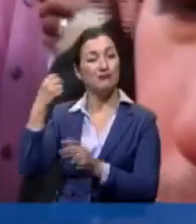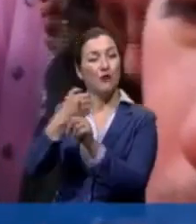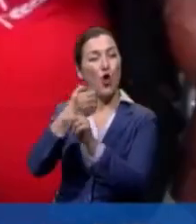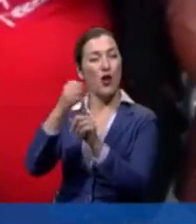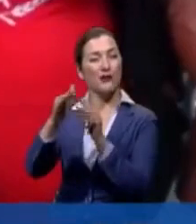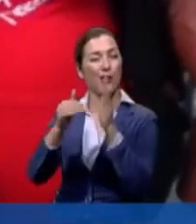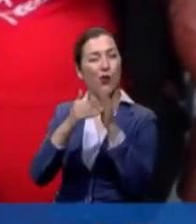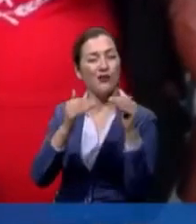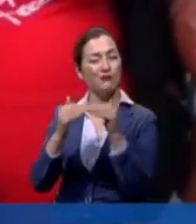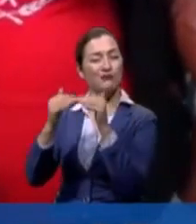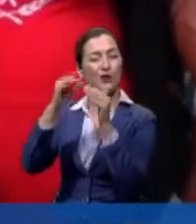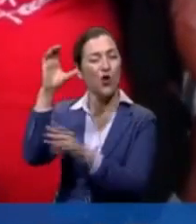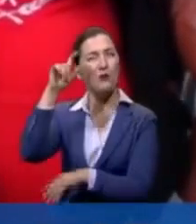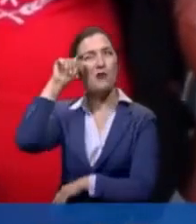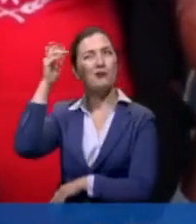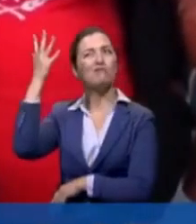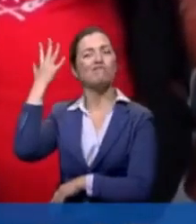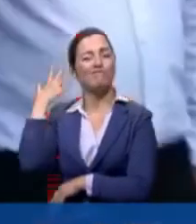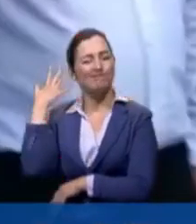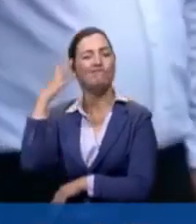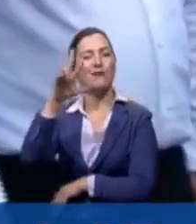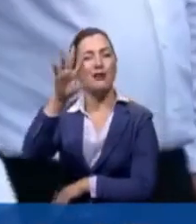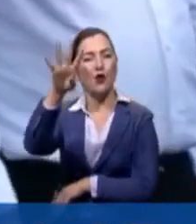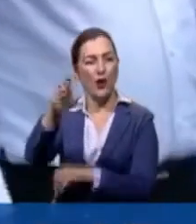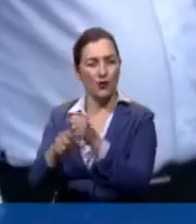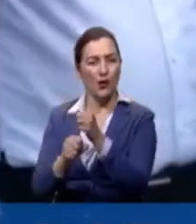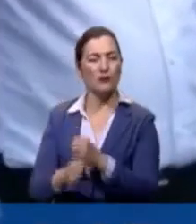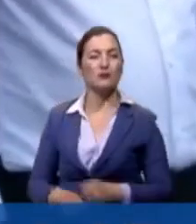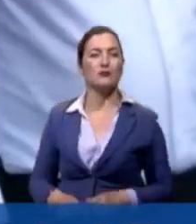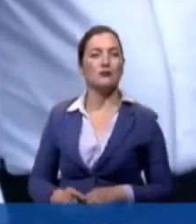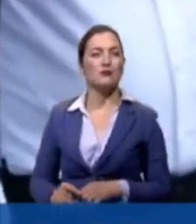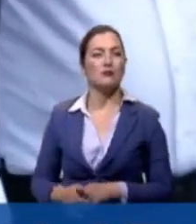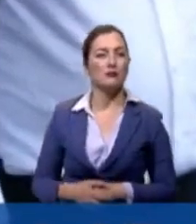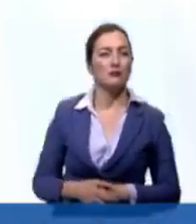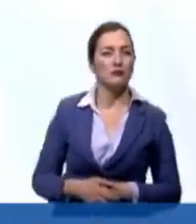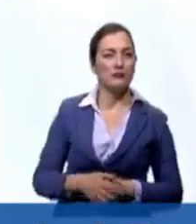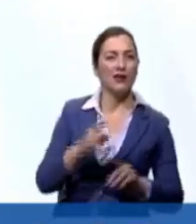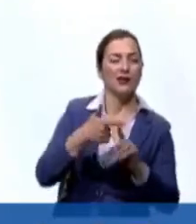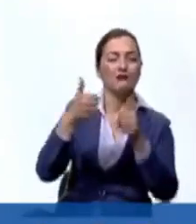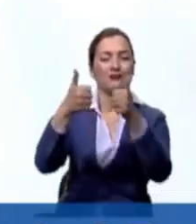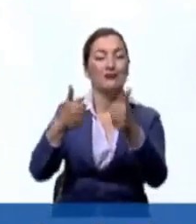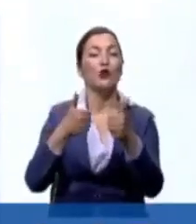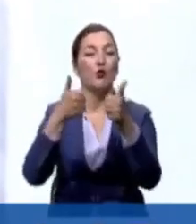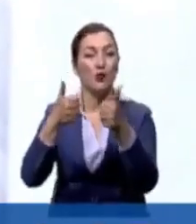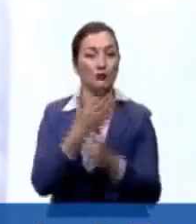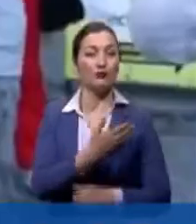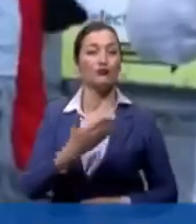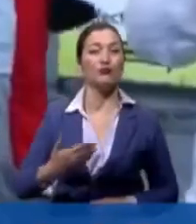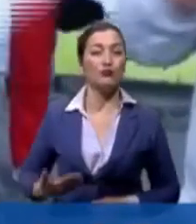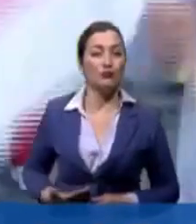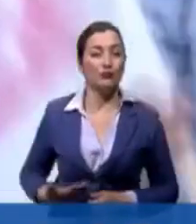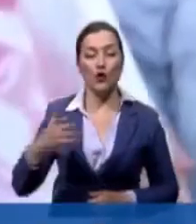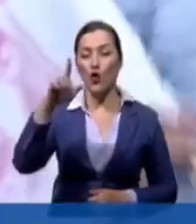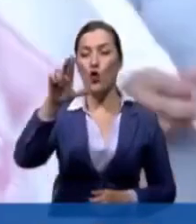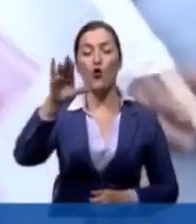violencia contra la democracia en Colombia, ocurrida hace 34 años atrás, con el asesinato del entonces candidato presidencial